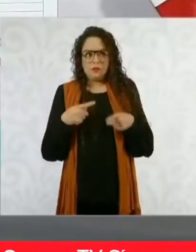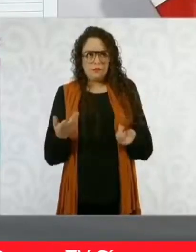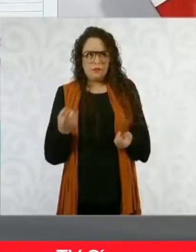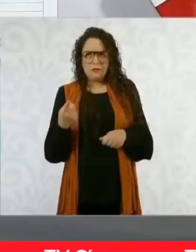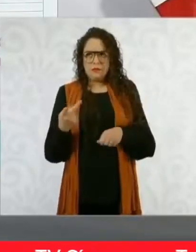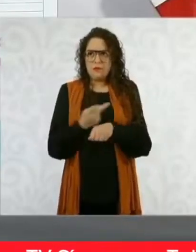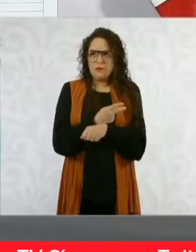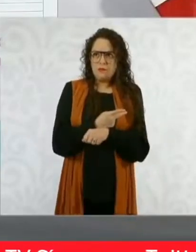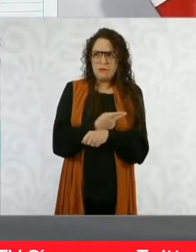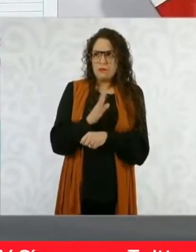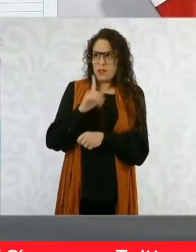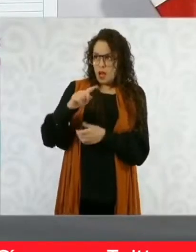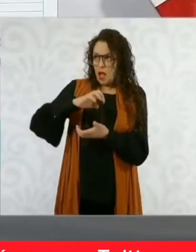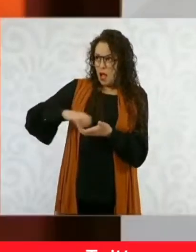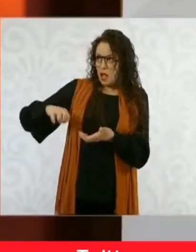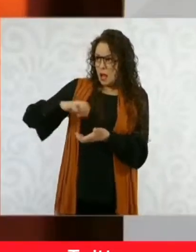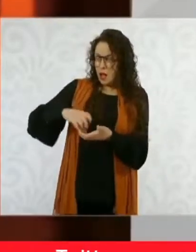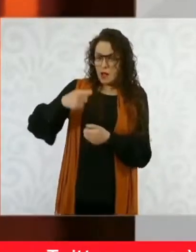se les había entregado.